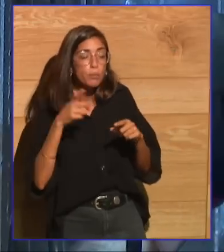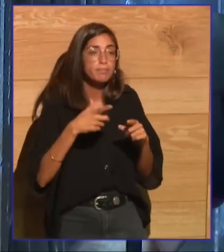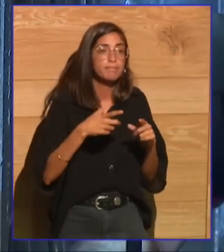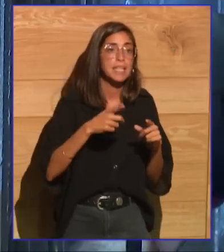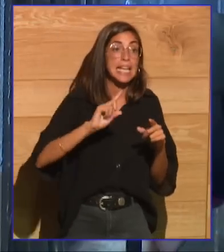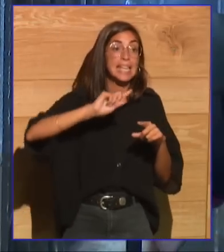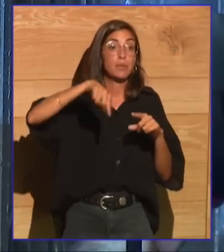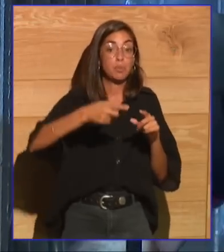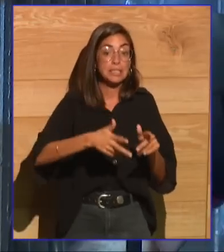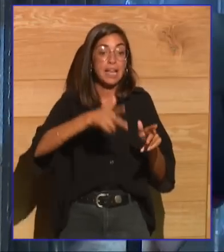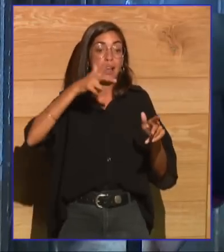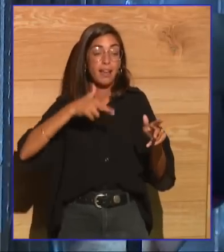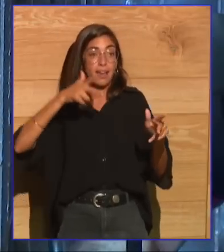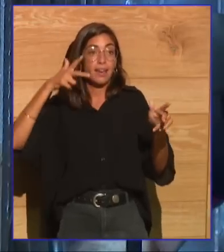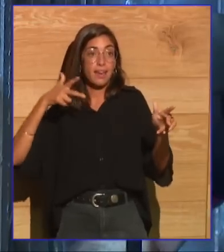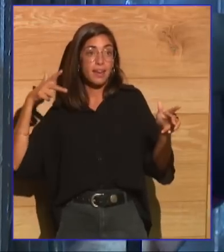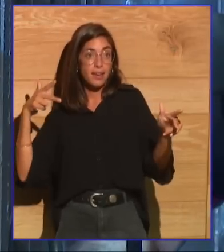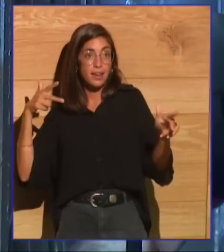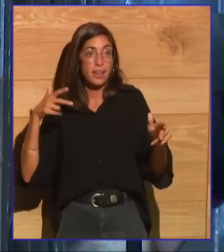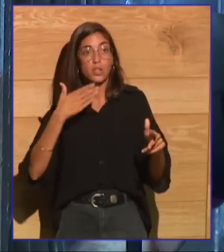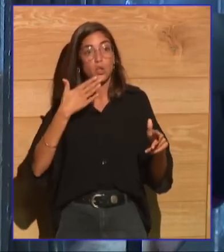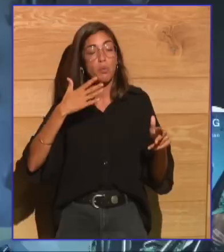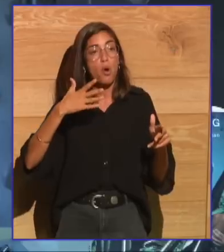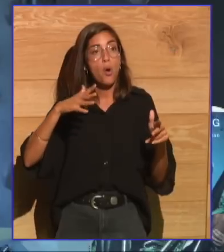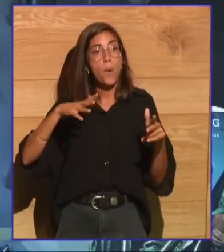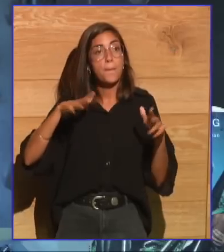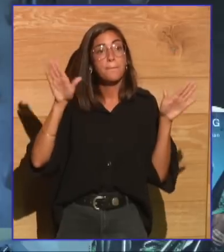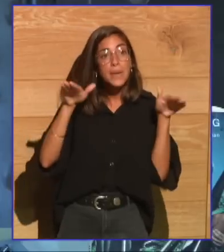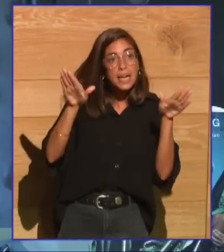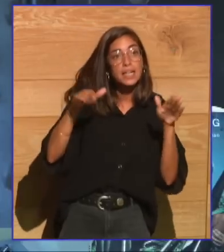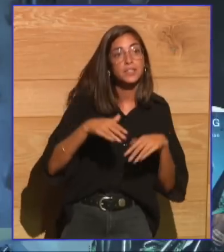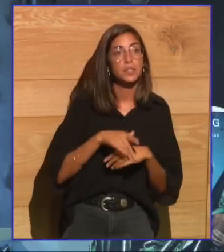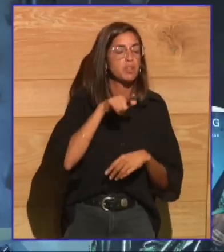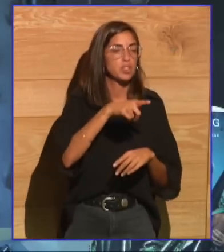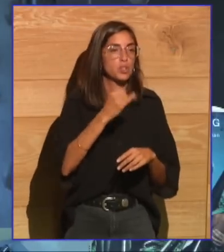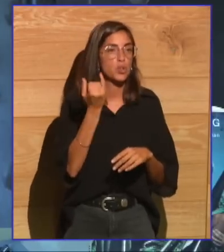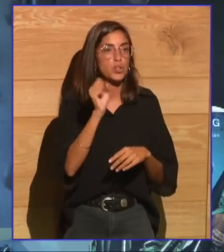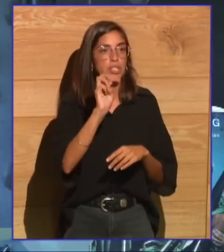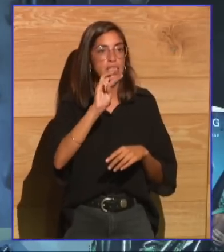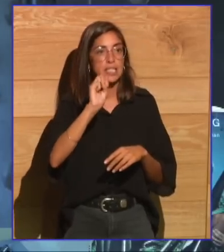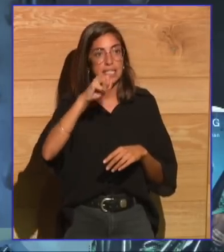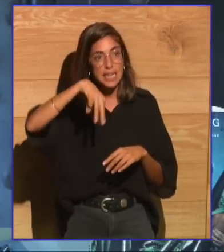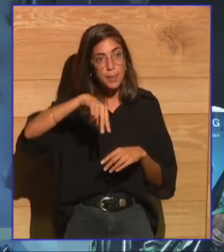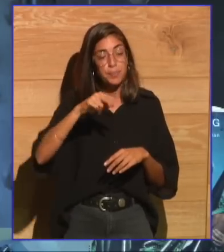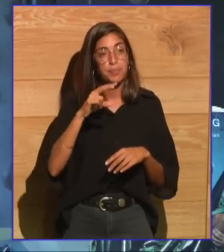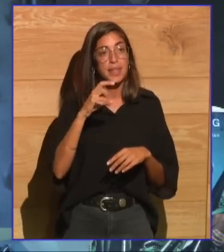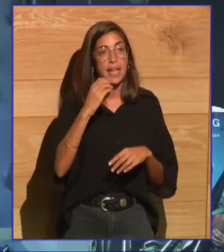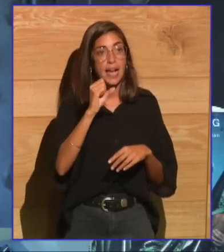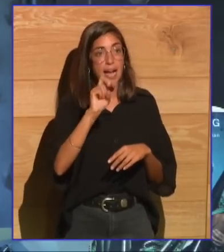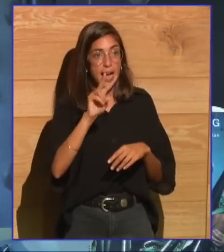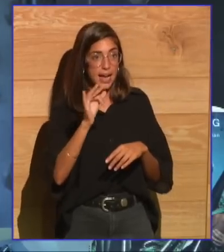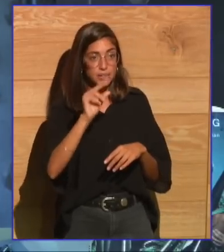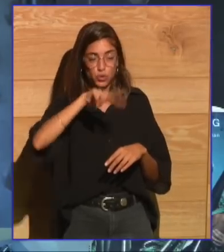y otra vez más atrás y vemos como los pájaros vuelan y aunque otras cosas otro tipo de estilización pero sí que